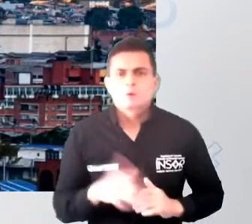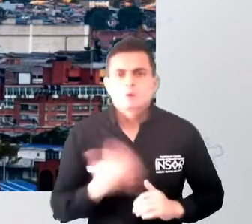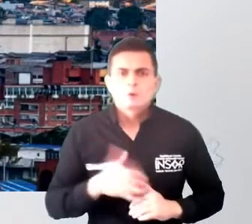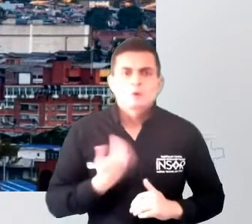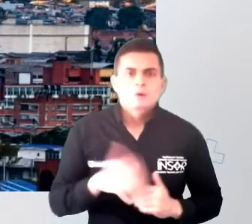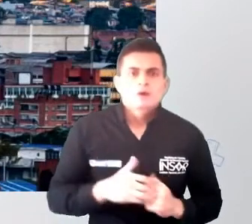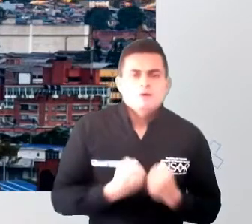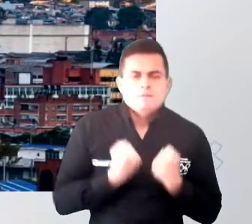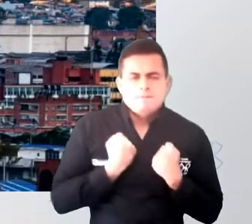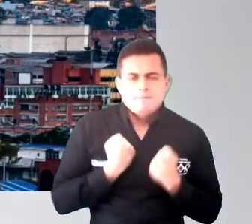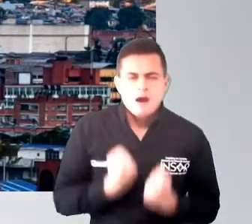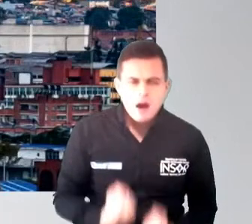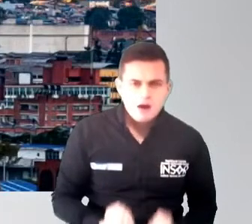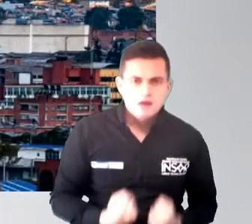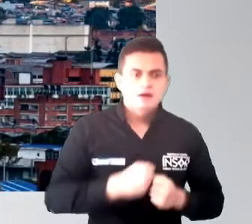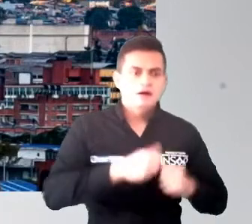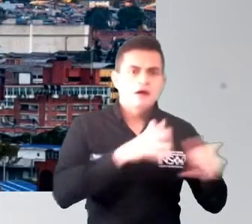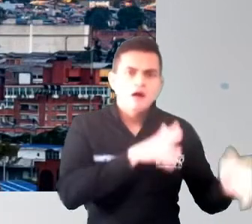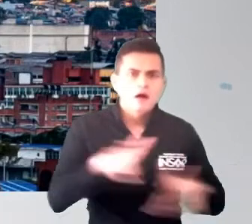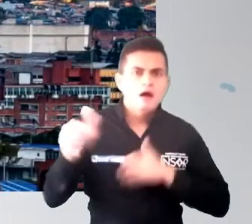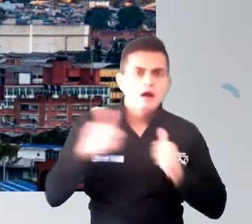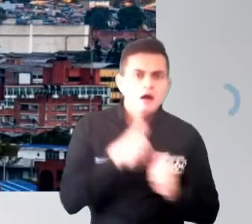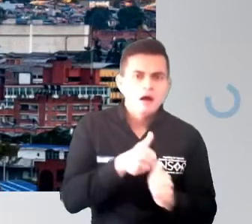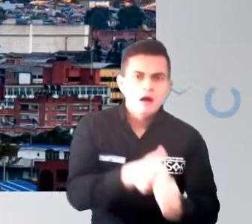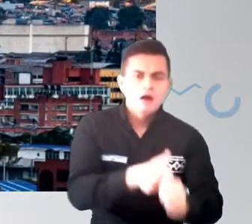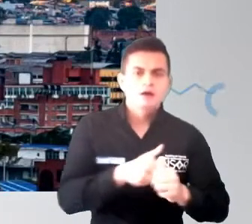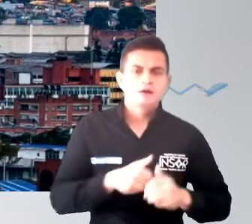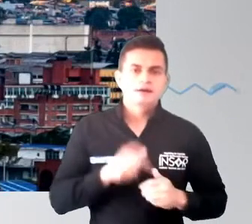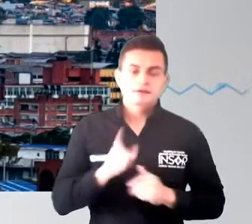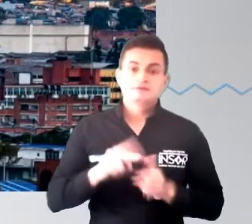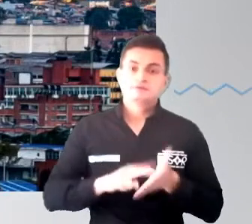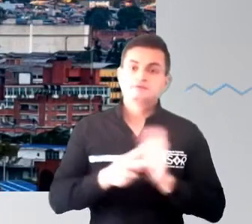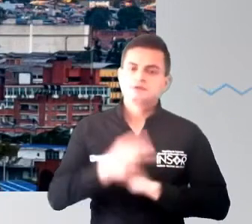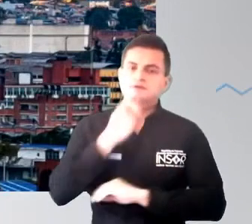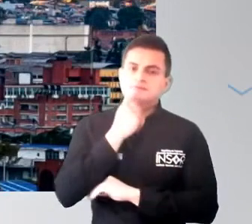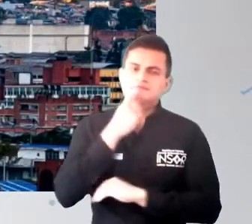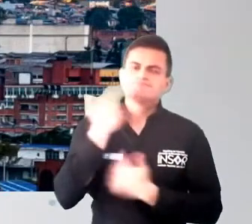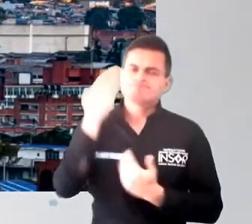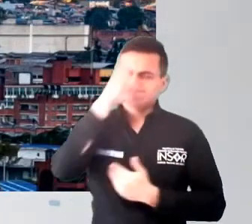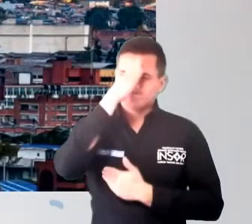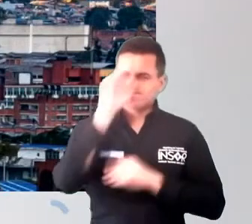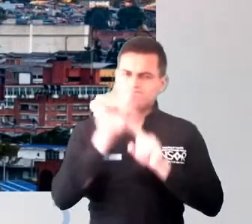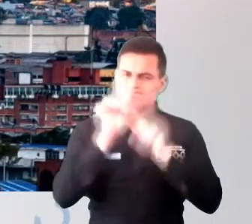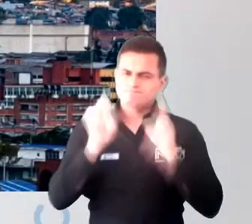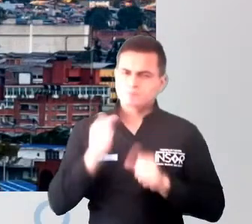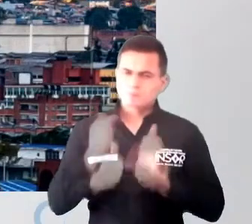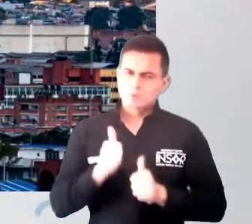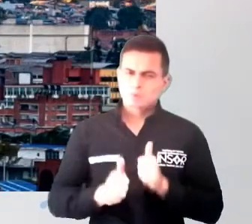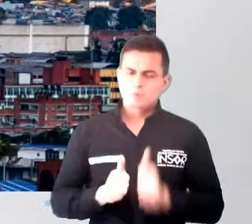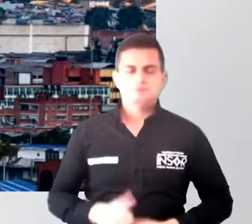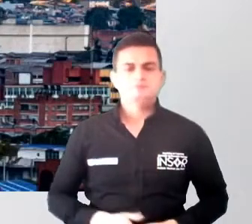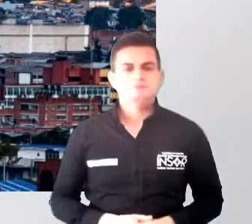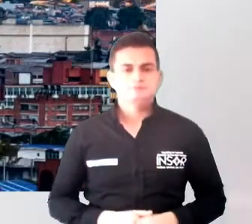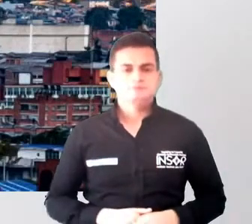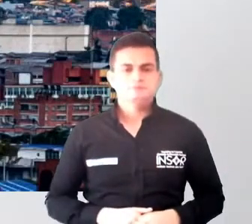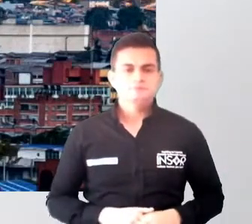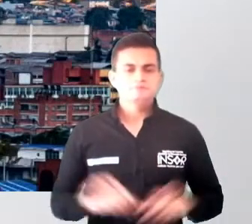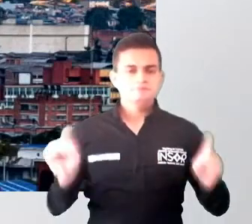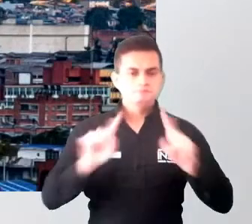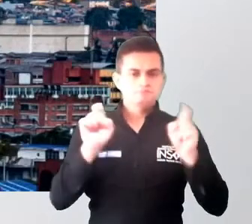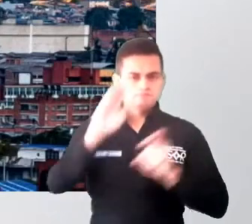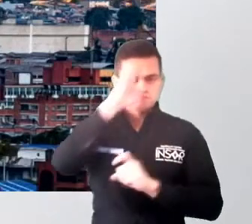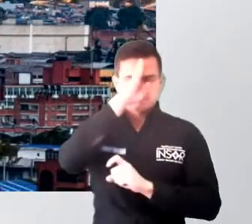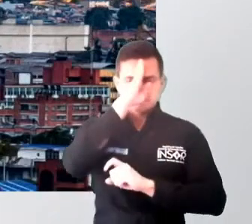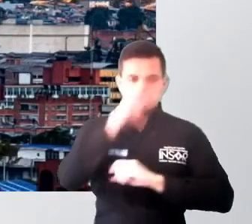darse dudas sobre cosas como las siguientes. ¿Será que uno puede definir